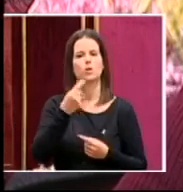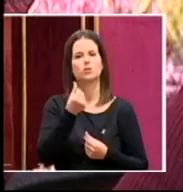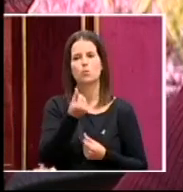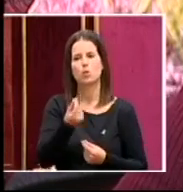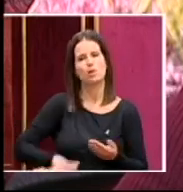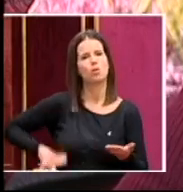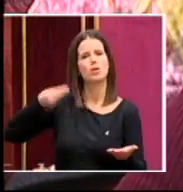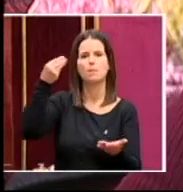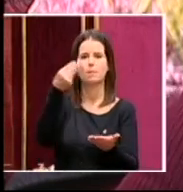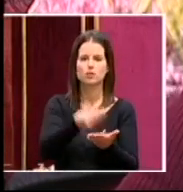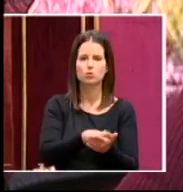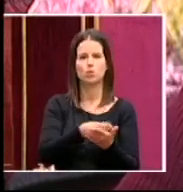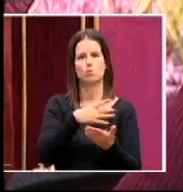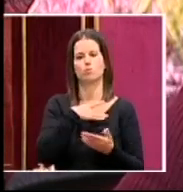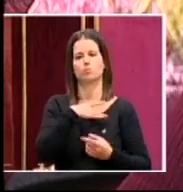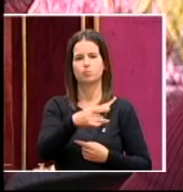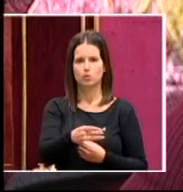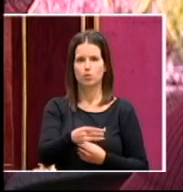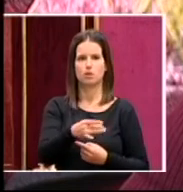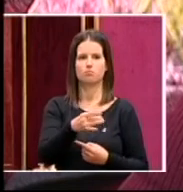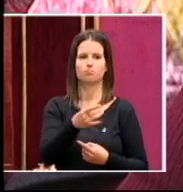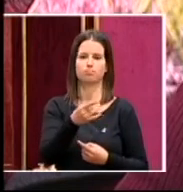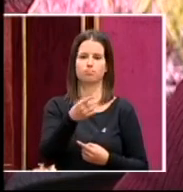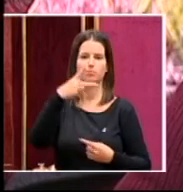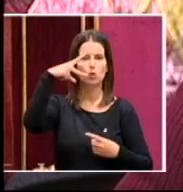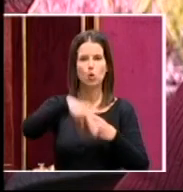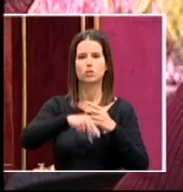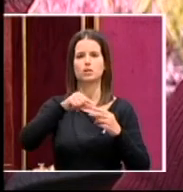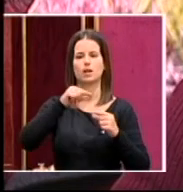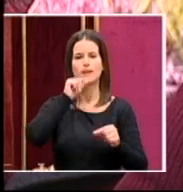ahorro de la mitad de la factura y, por tanto, de las emisiones.